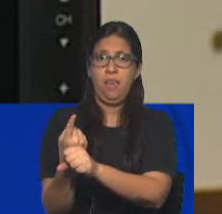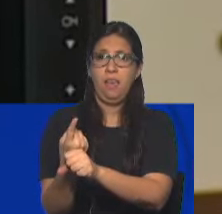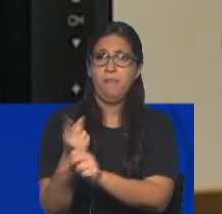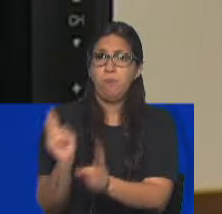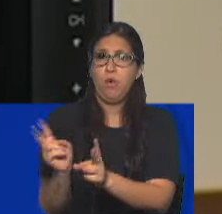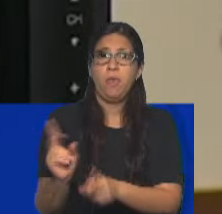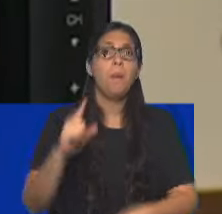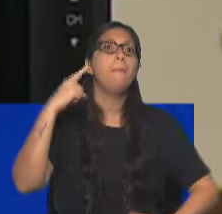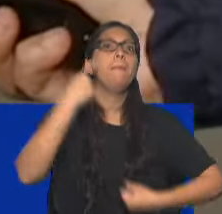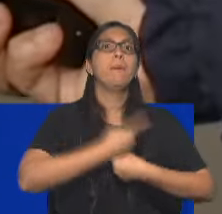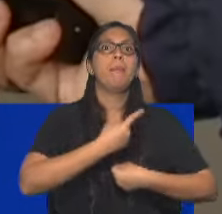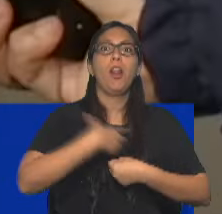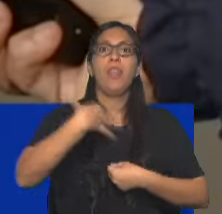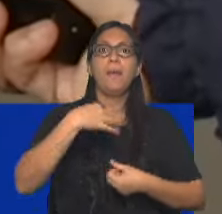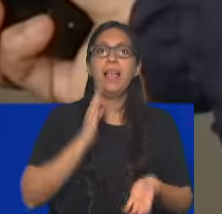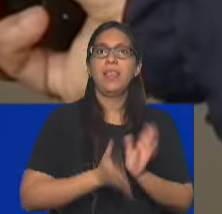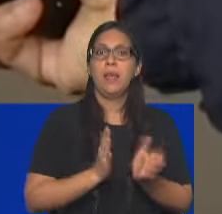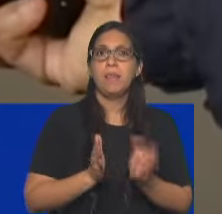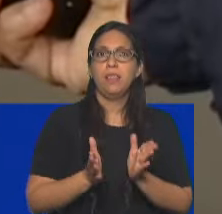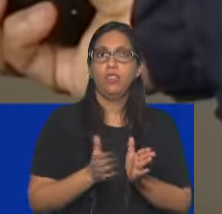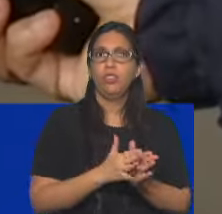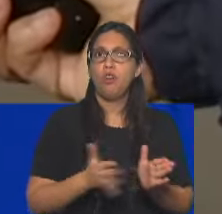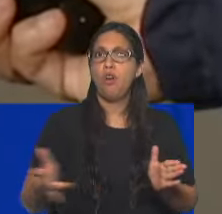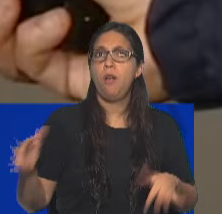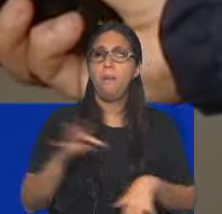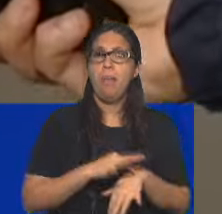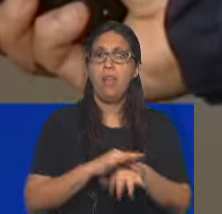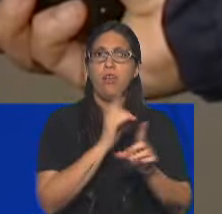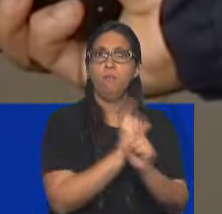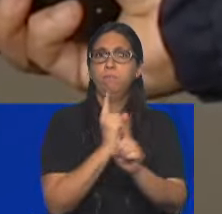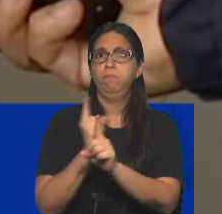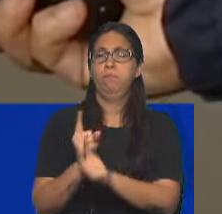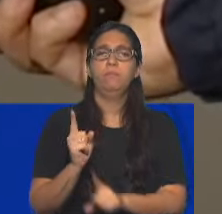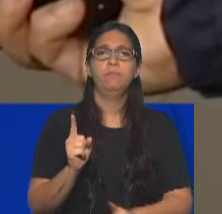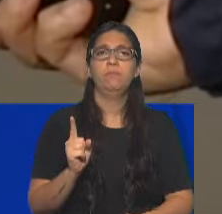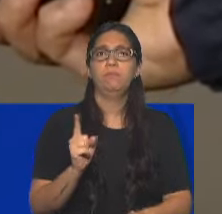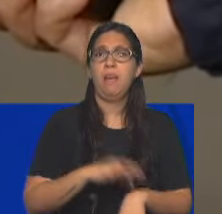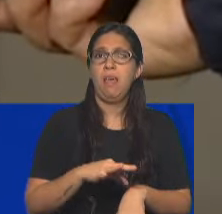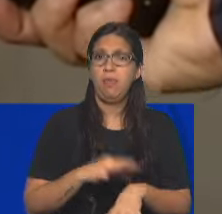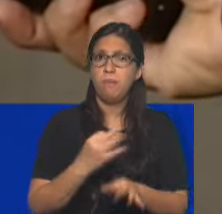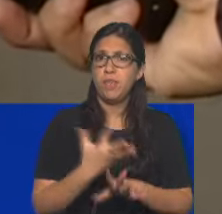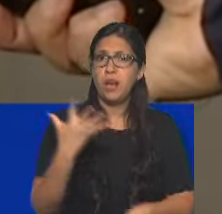que debió hacer fue hacer un tratamiento de rehabilitación médica por no menos de 2 años